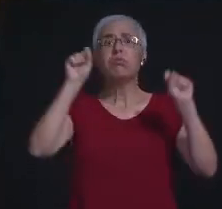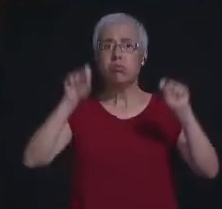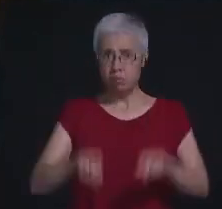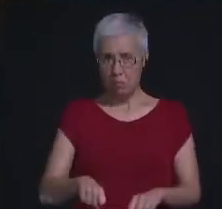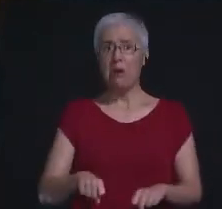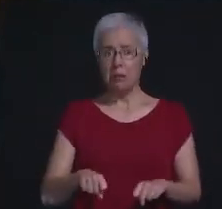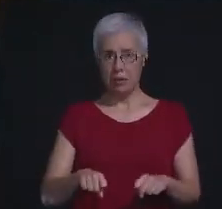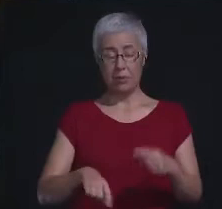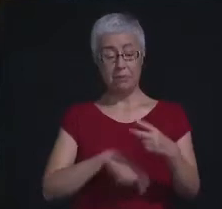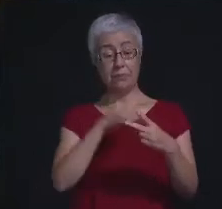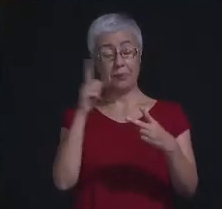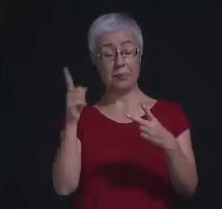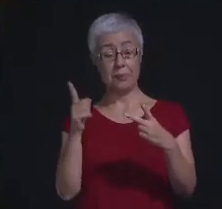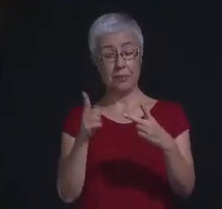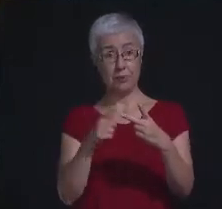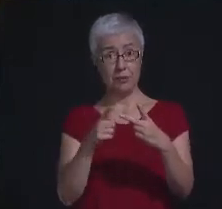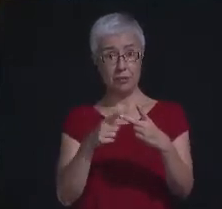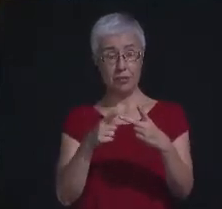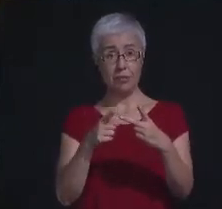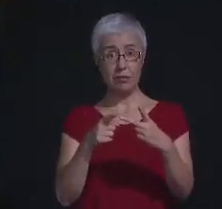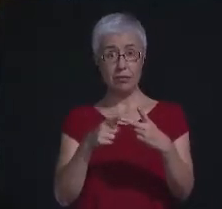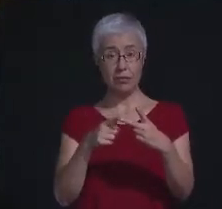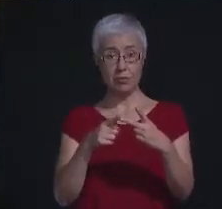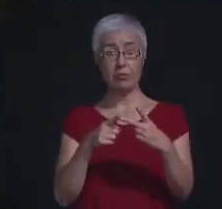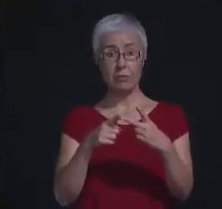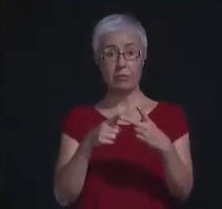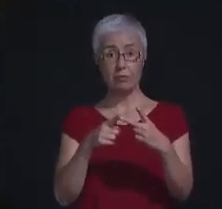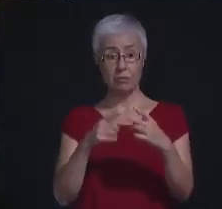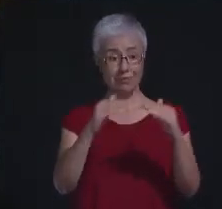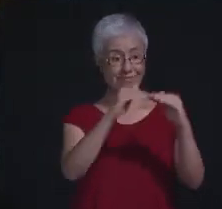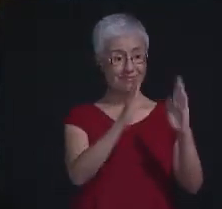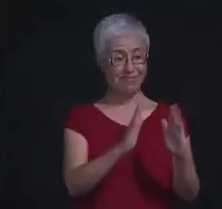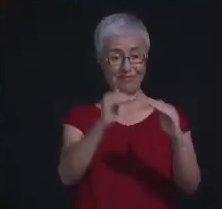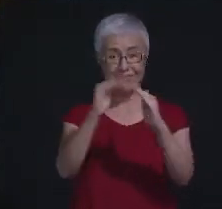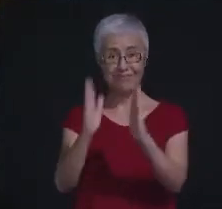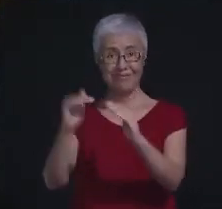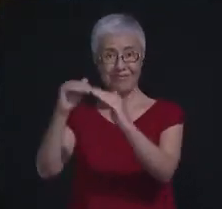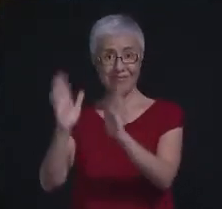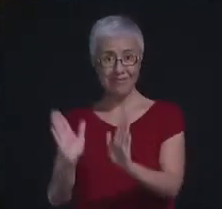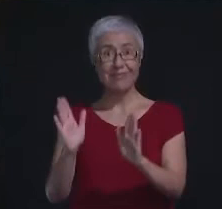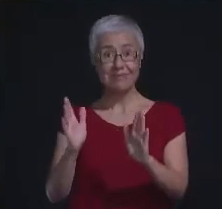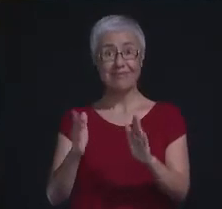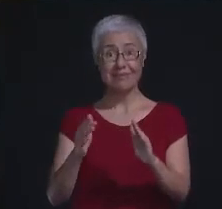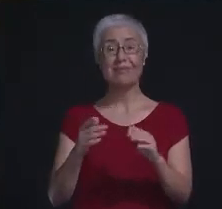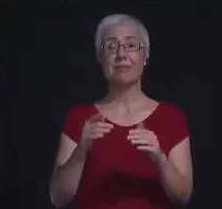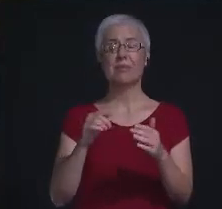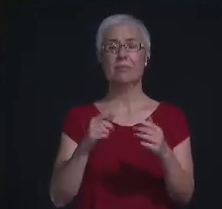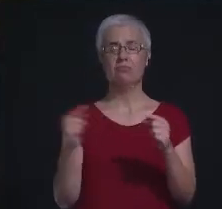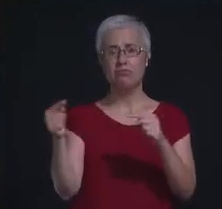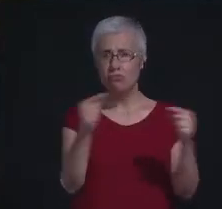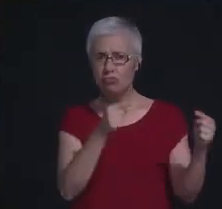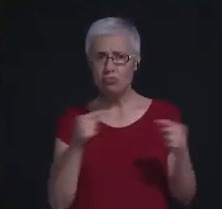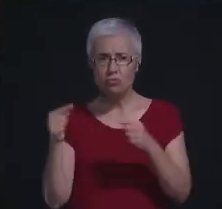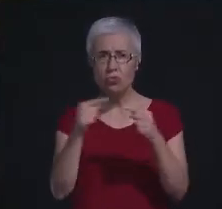creo. El segundo día con las corporates, con la mesa redonda estrella, con Gortázar, Payete y